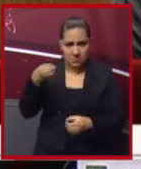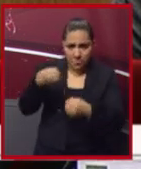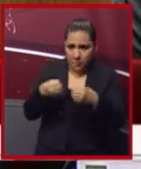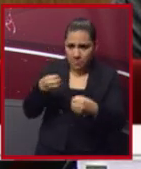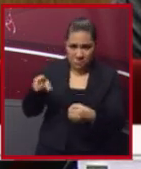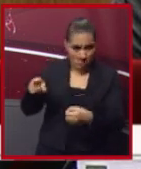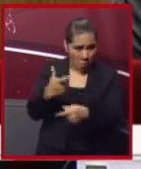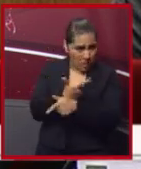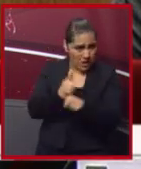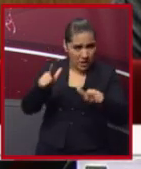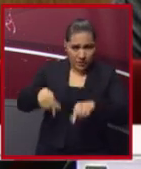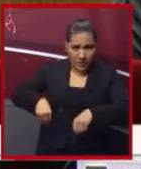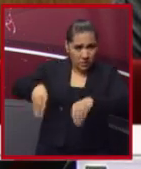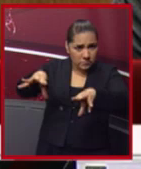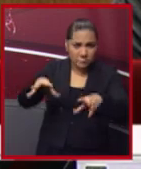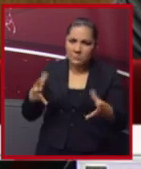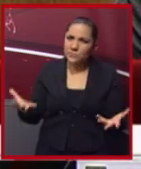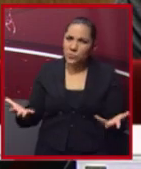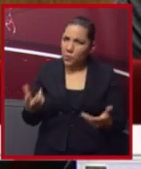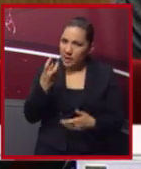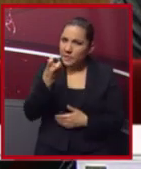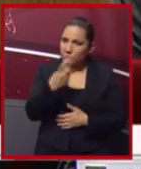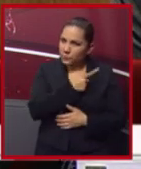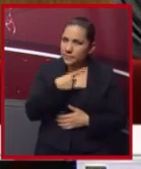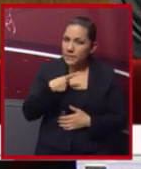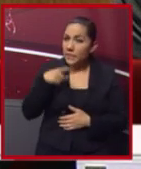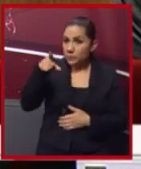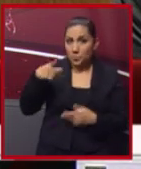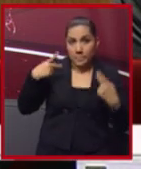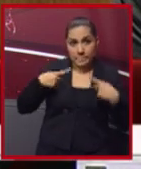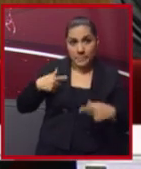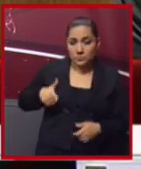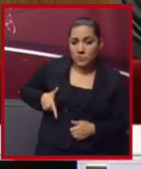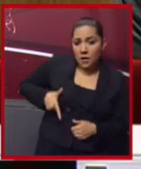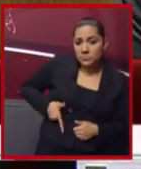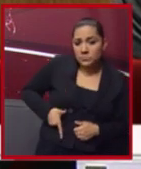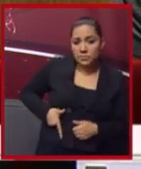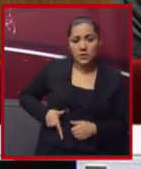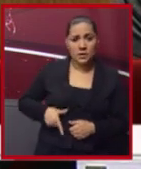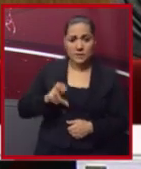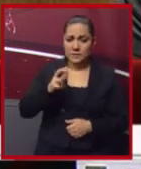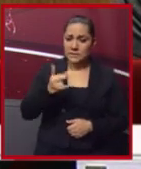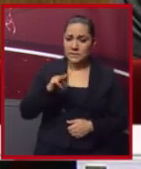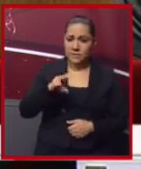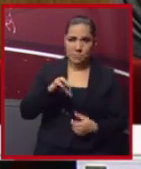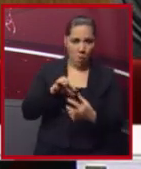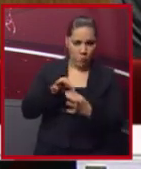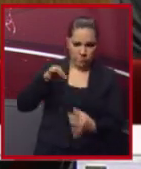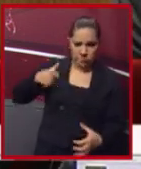del ciudadano que el portador de un cuerno de chivo pueda llevar su proceso en libertad.